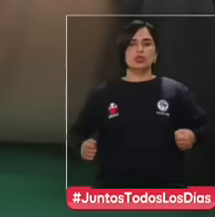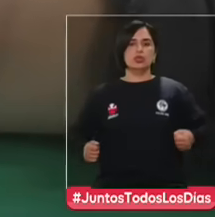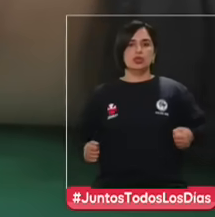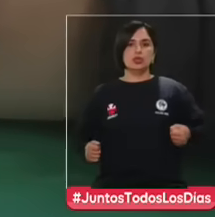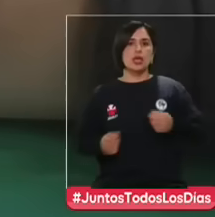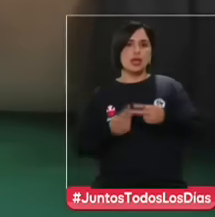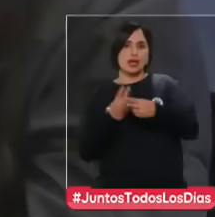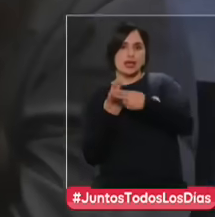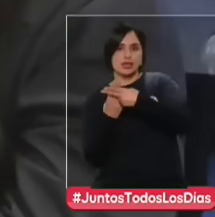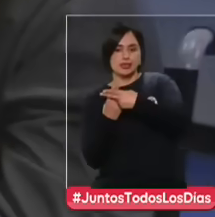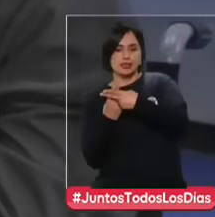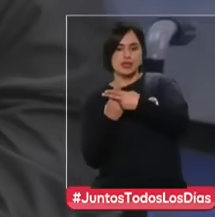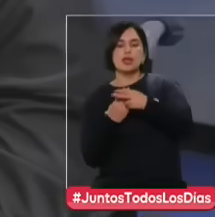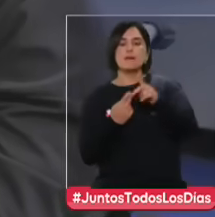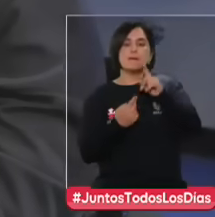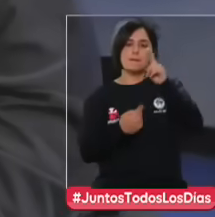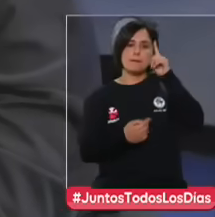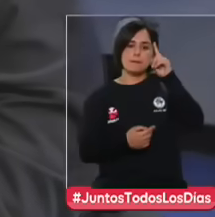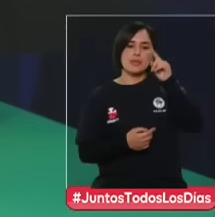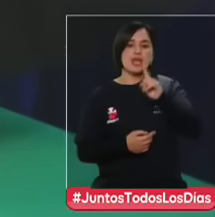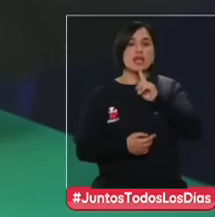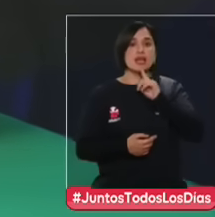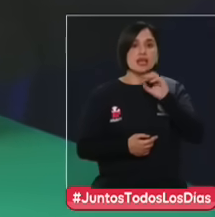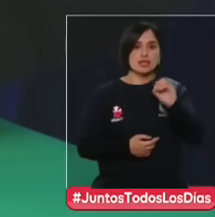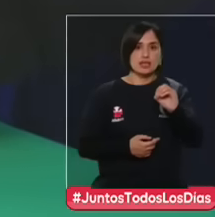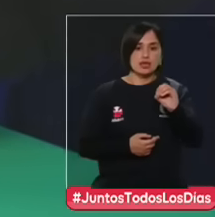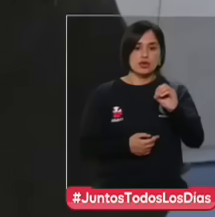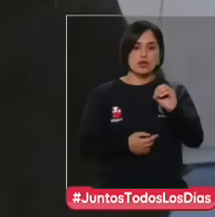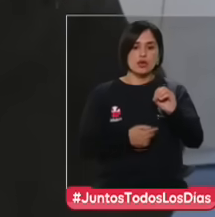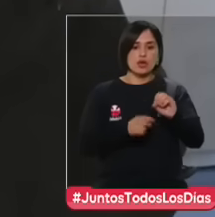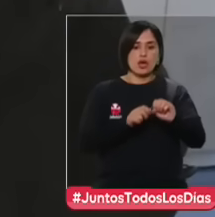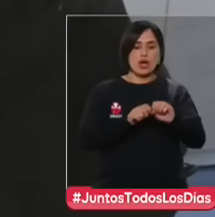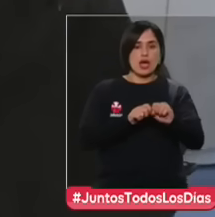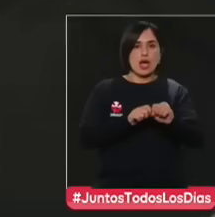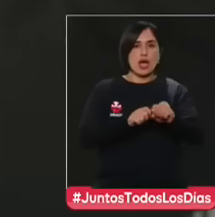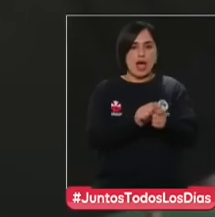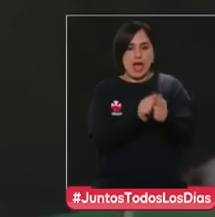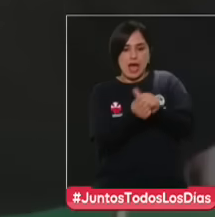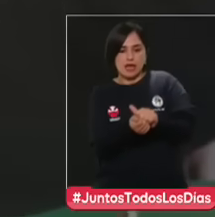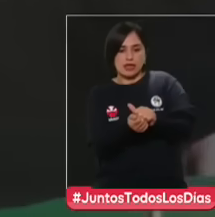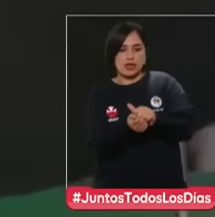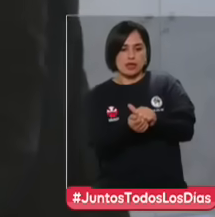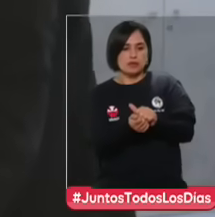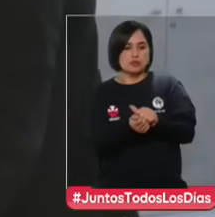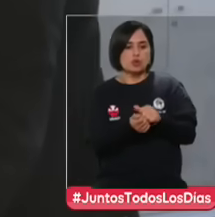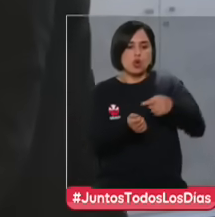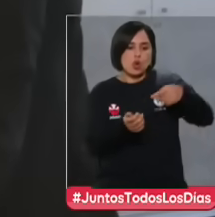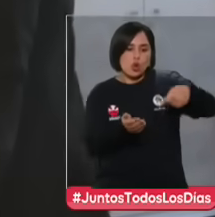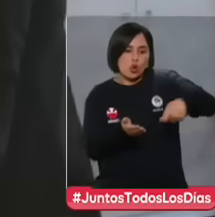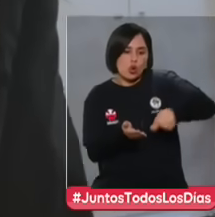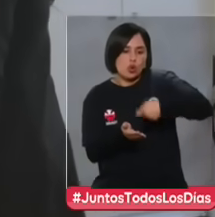Y la terapeuta también, que ahora le adaptó su cuchara y tenedor para poder ella comer solita.